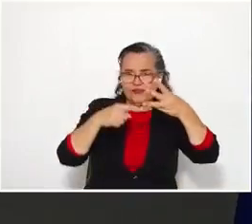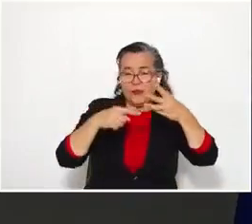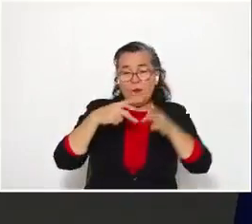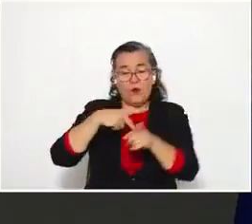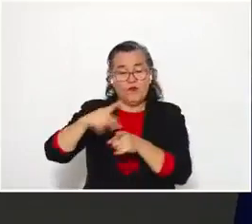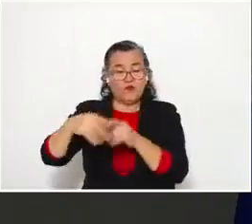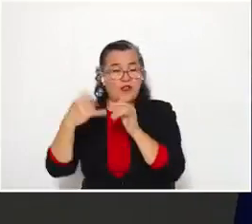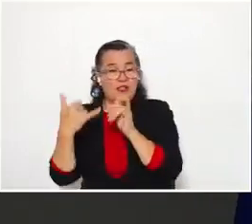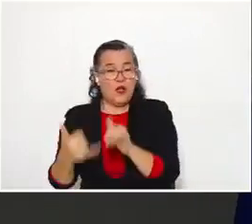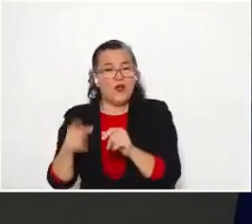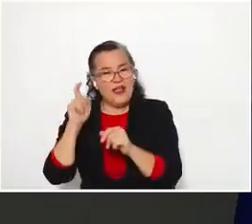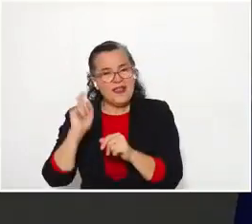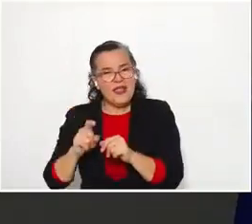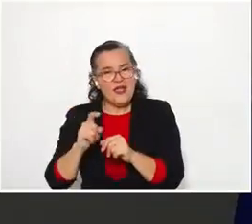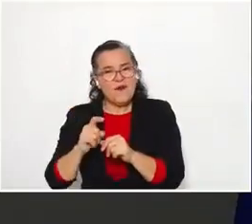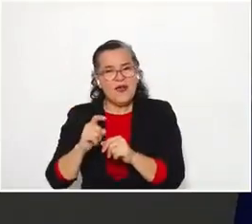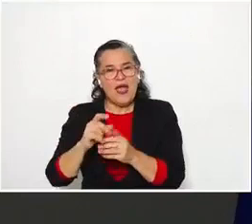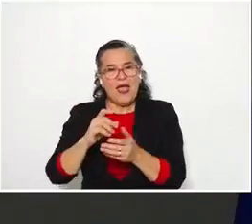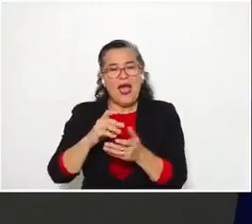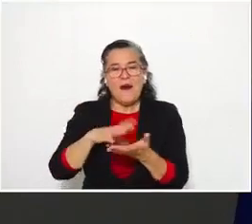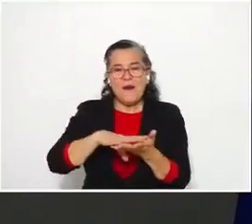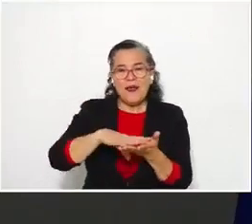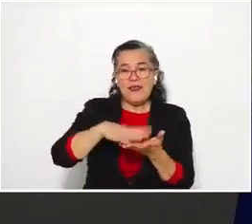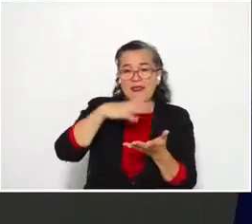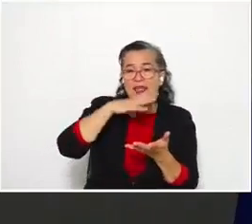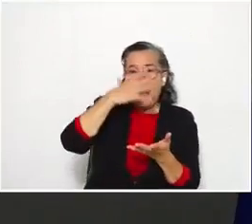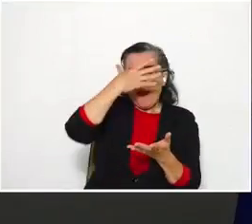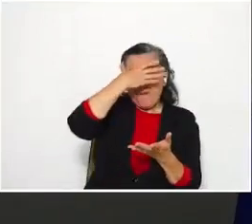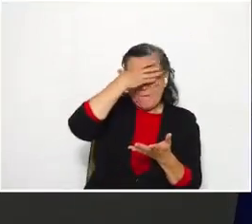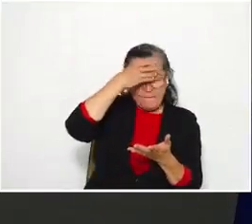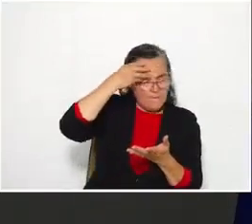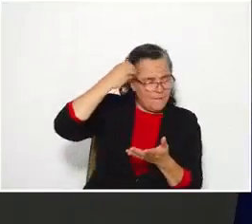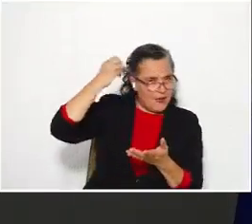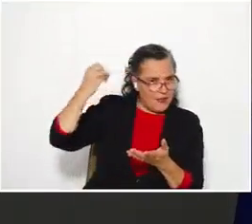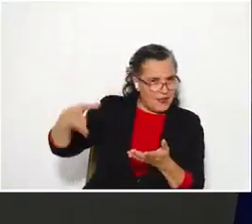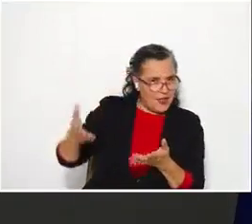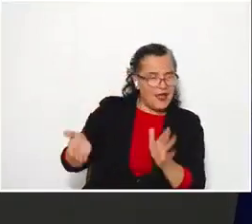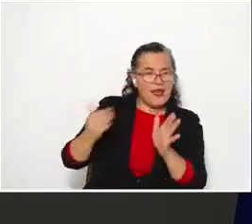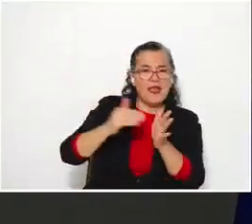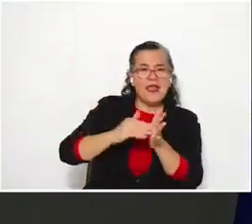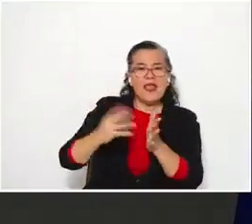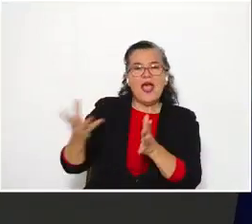saber a desaprender y a reaprender.